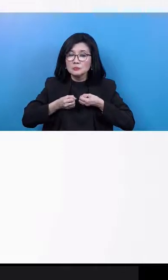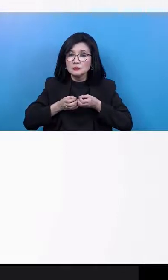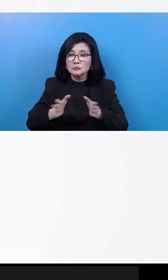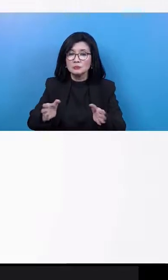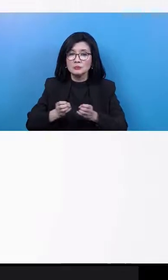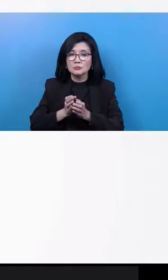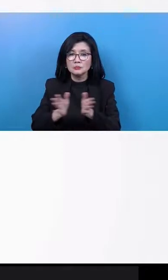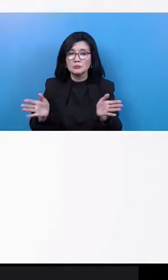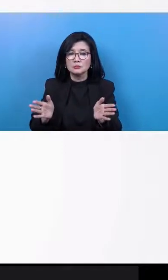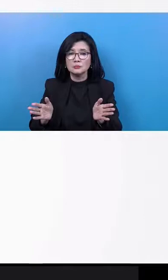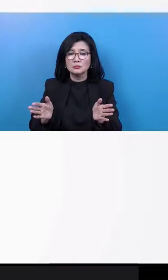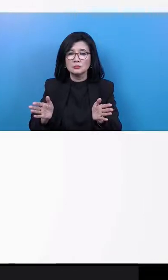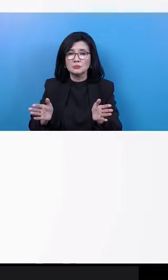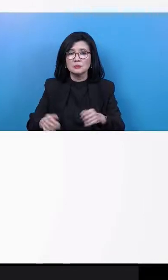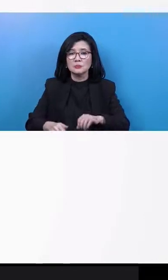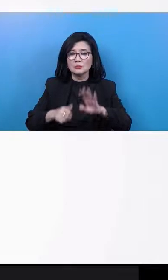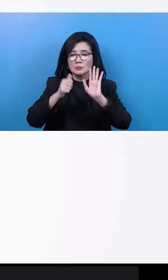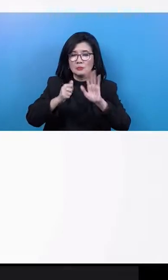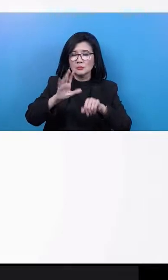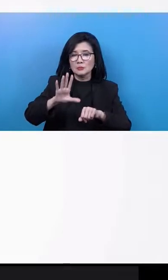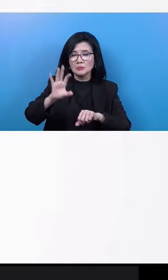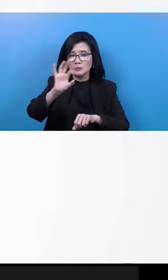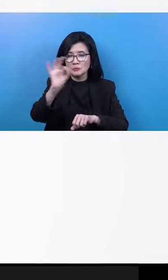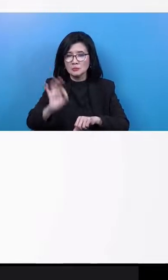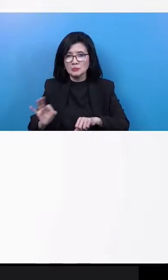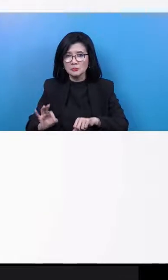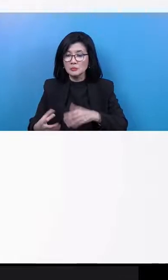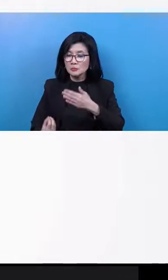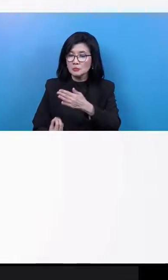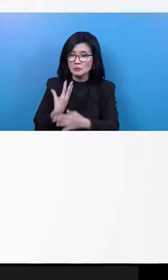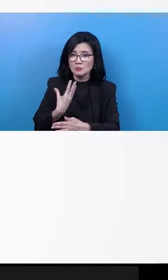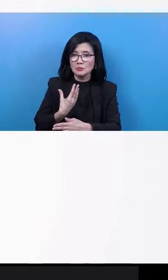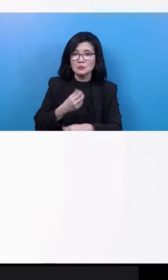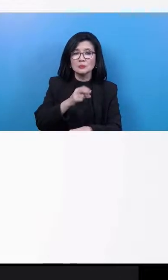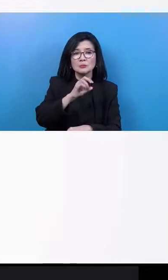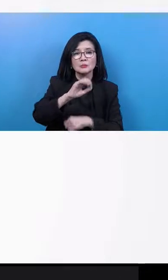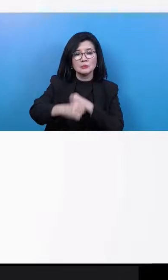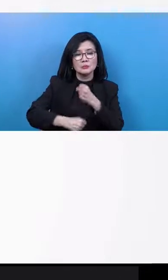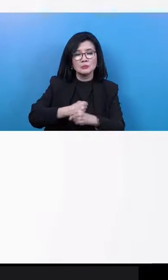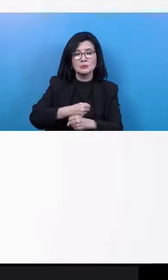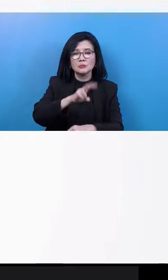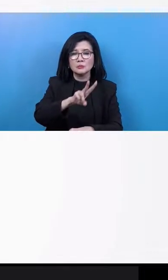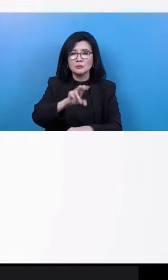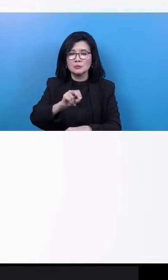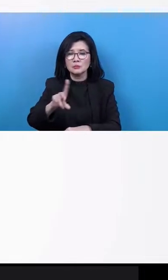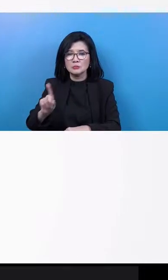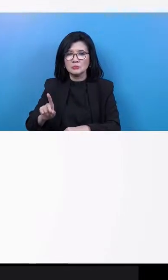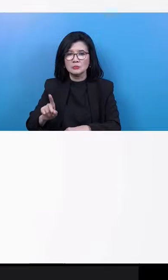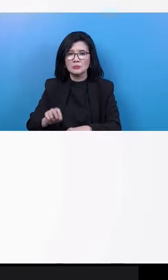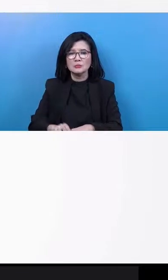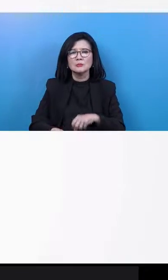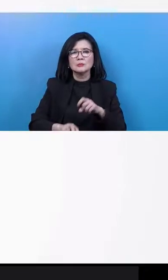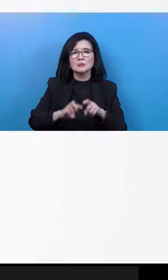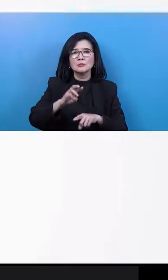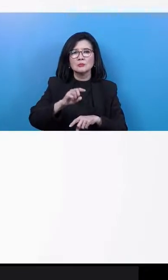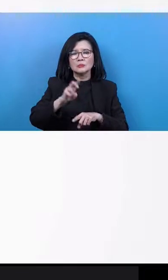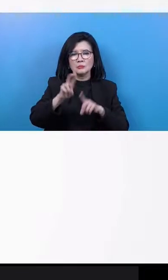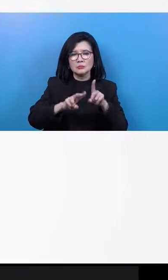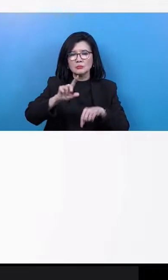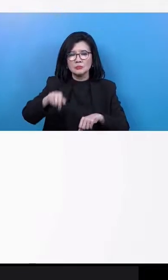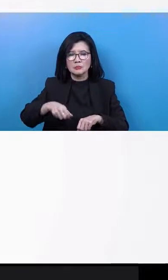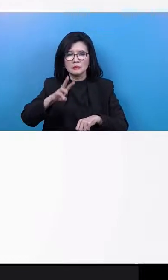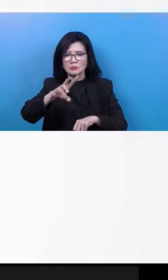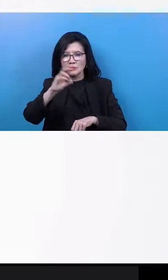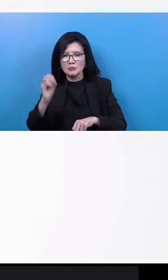Es decir, que del 12.3% del crecimiento del 2021, el 65% era